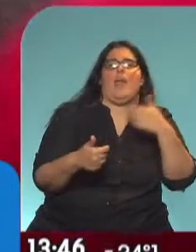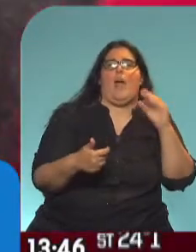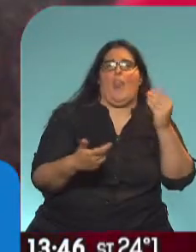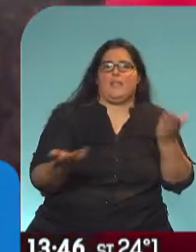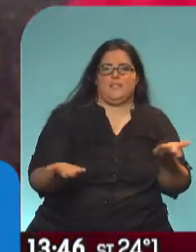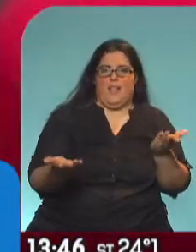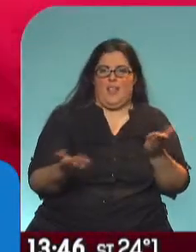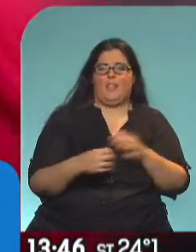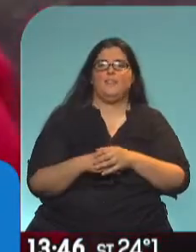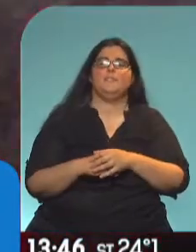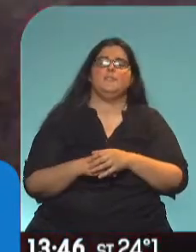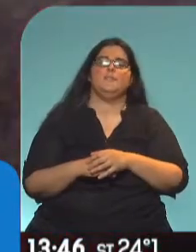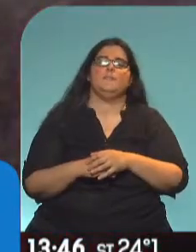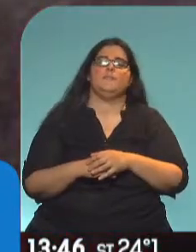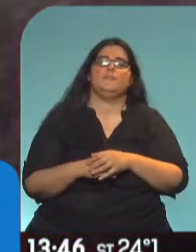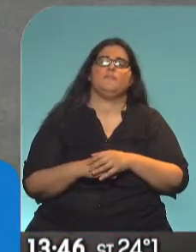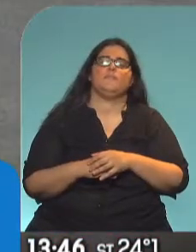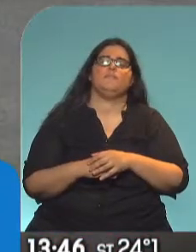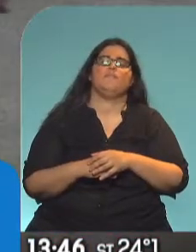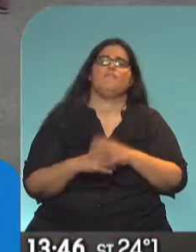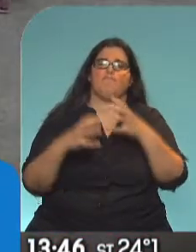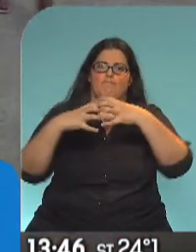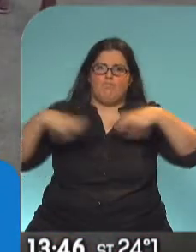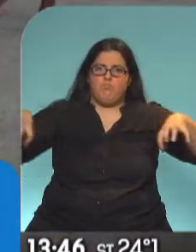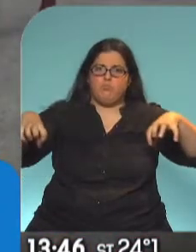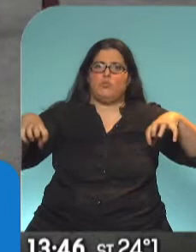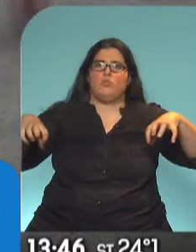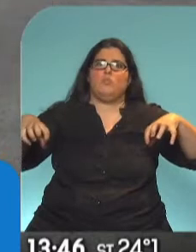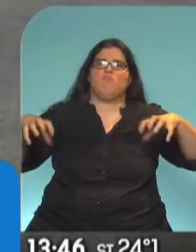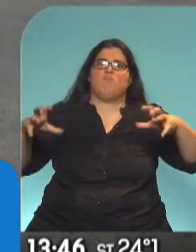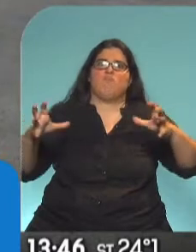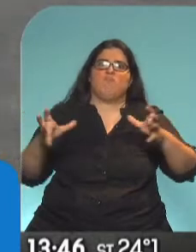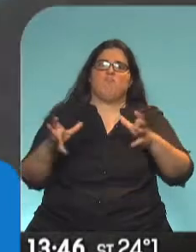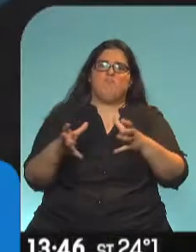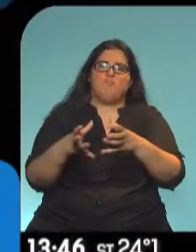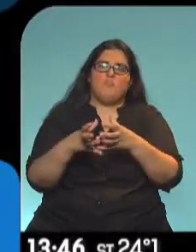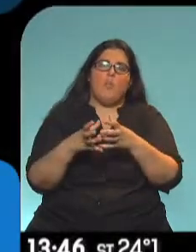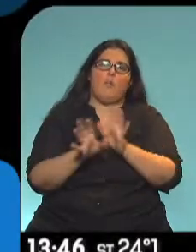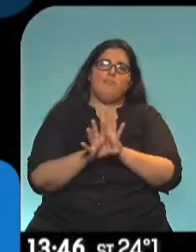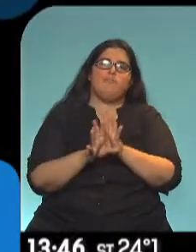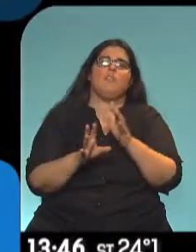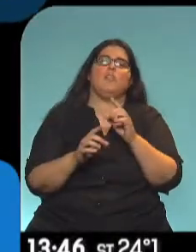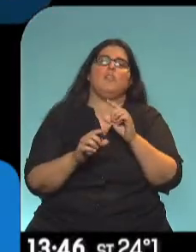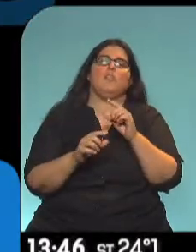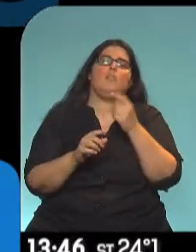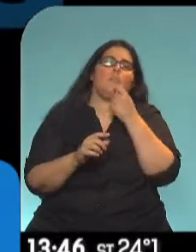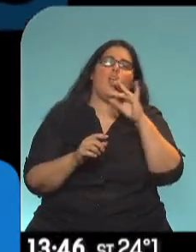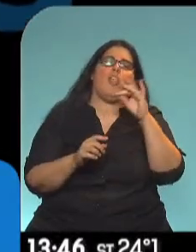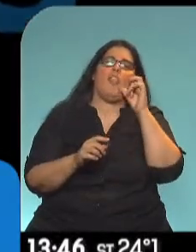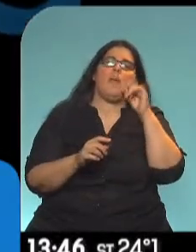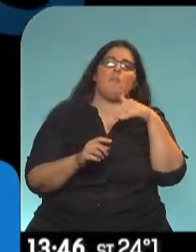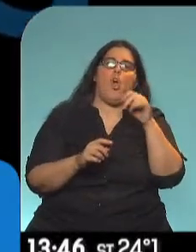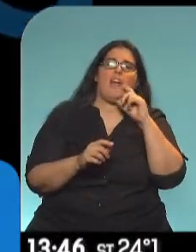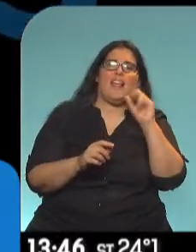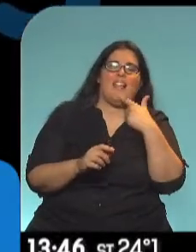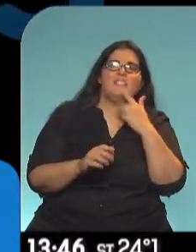La polarización tiende a disolverse y ganan terreno fuerzas de centroderecha como Demócratas, que logró triunfos